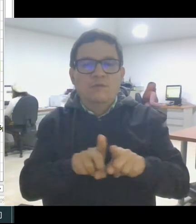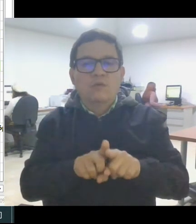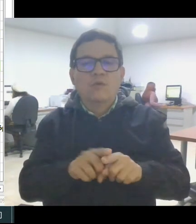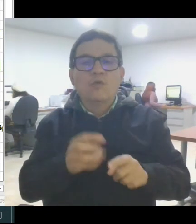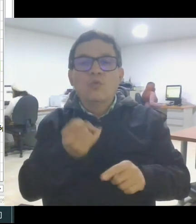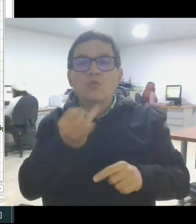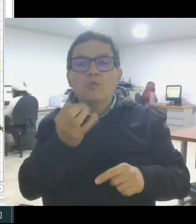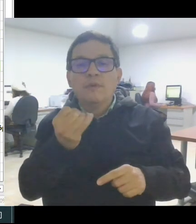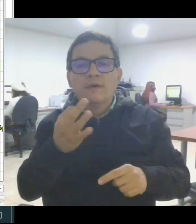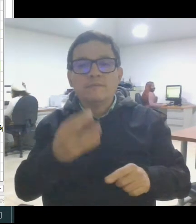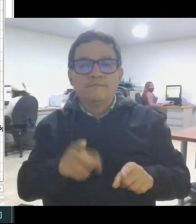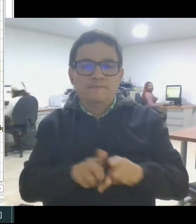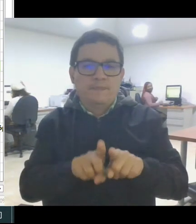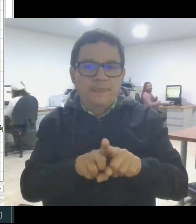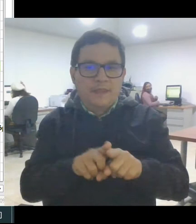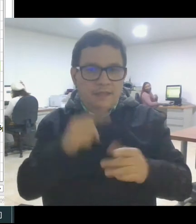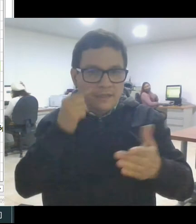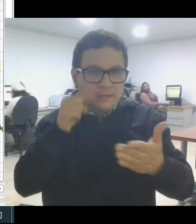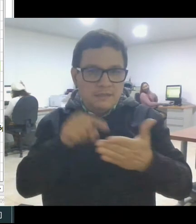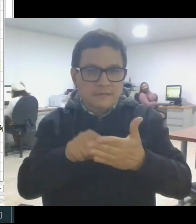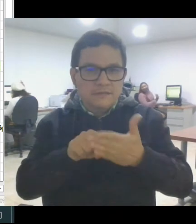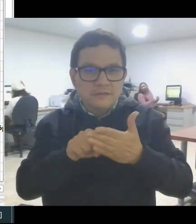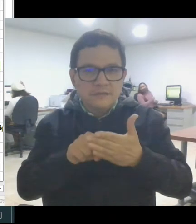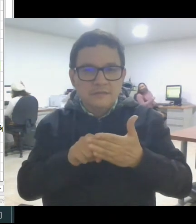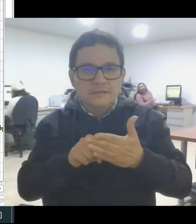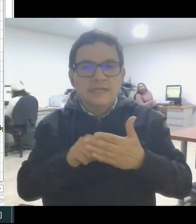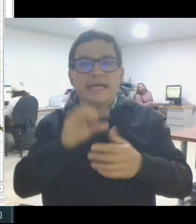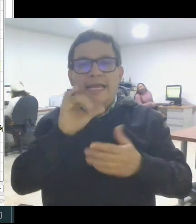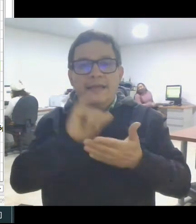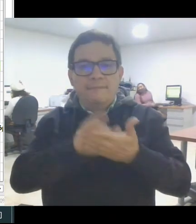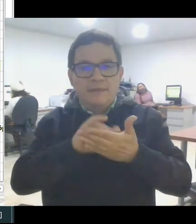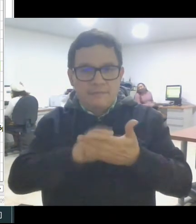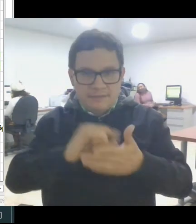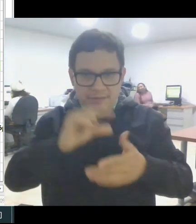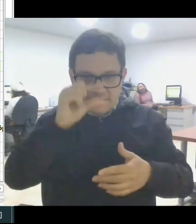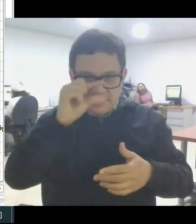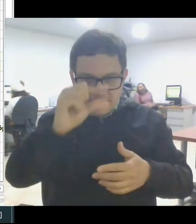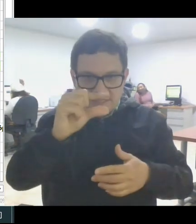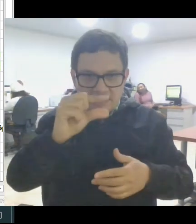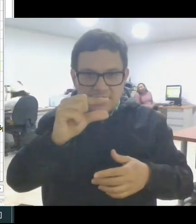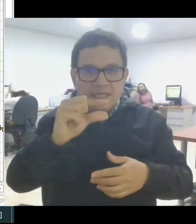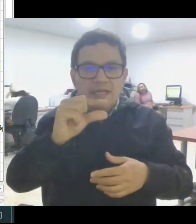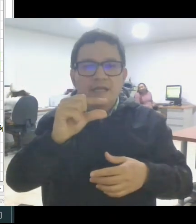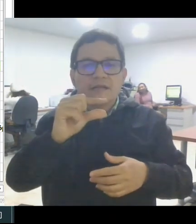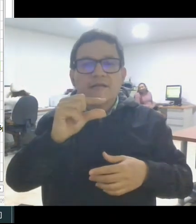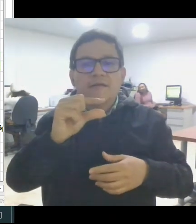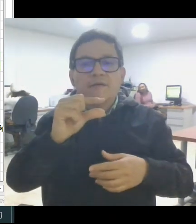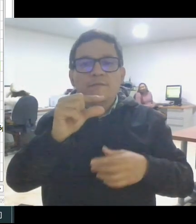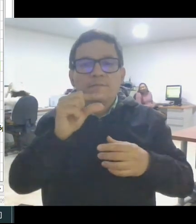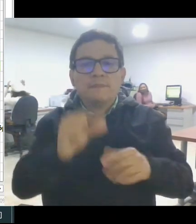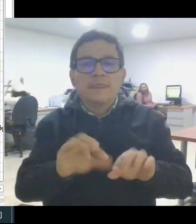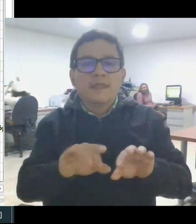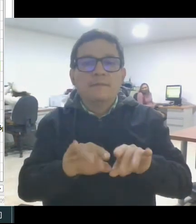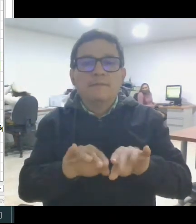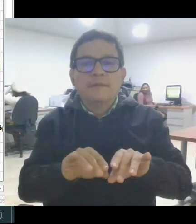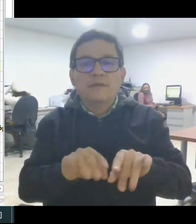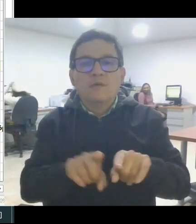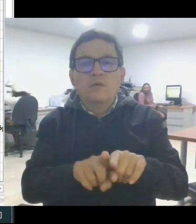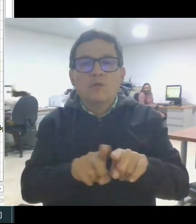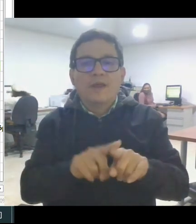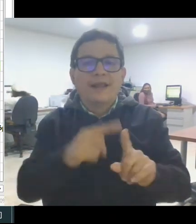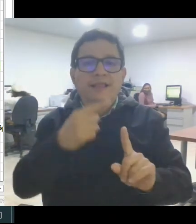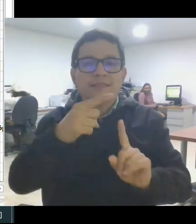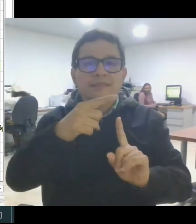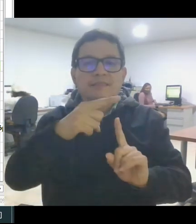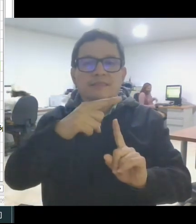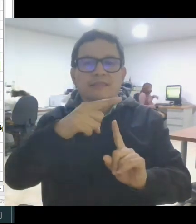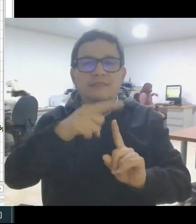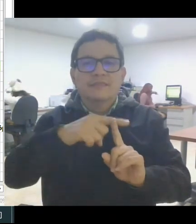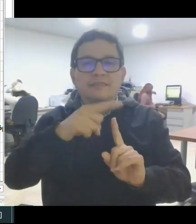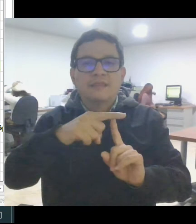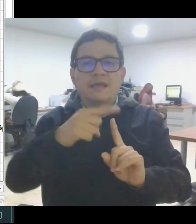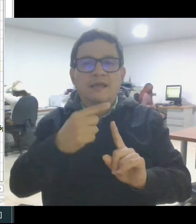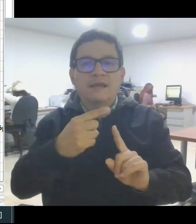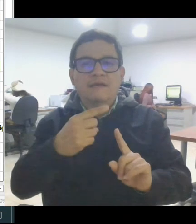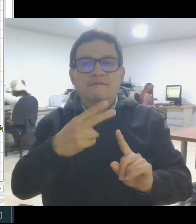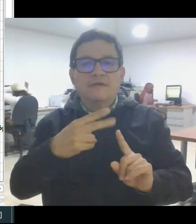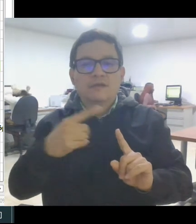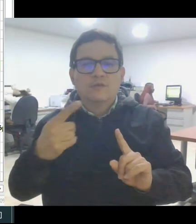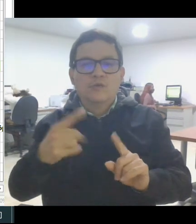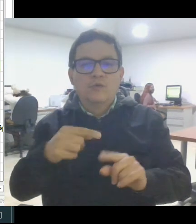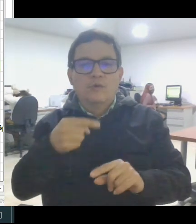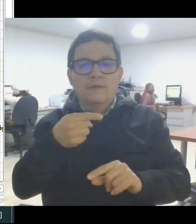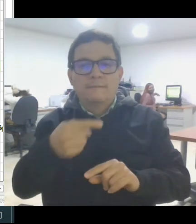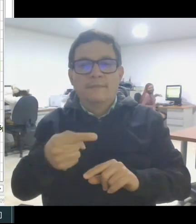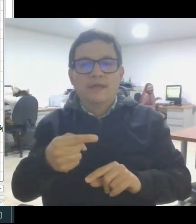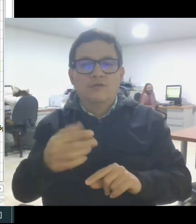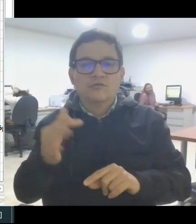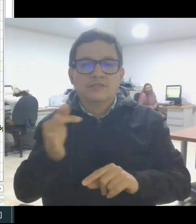valor, nos paramos sobre esa celda, ingresamos el valor que en este caso es T21 por menos T13 que